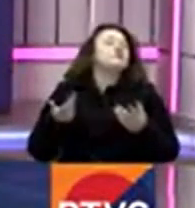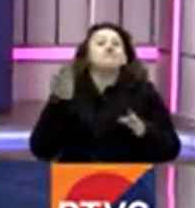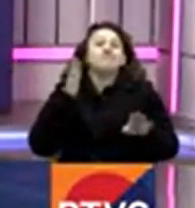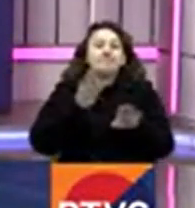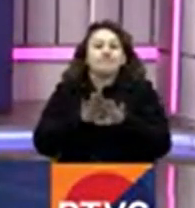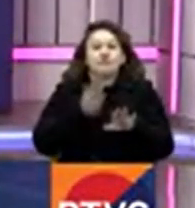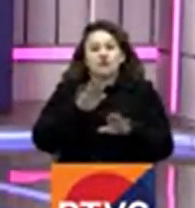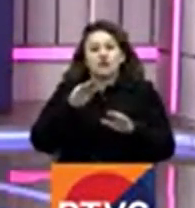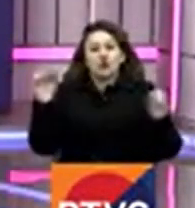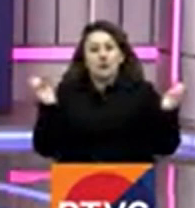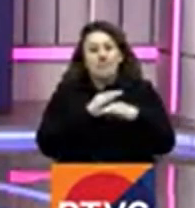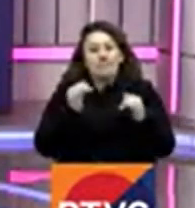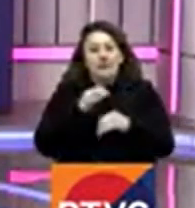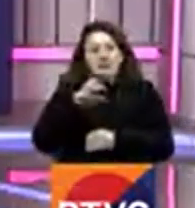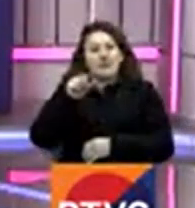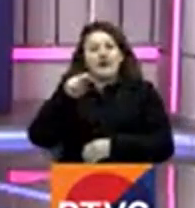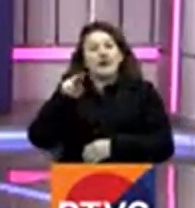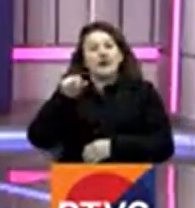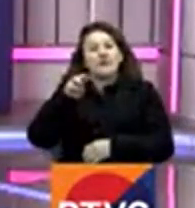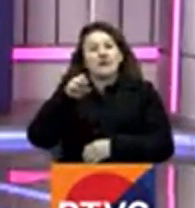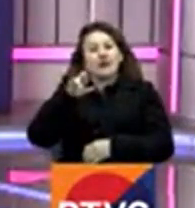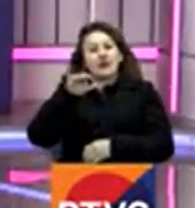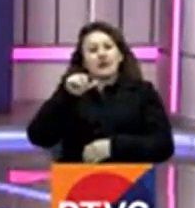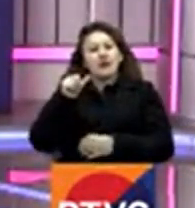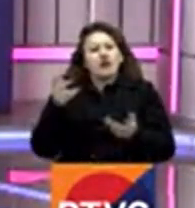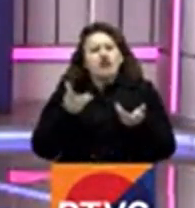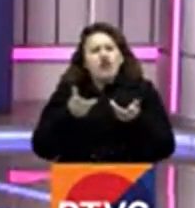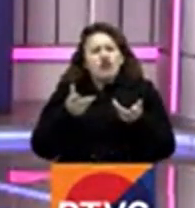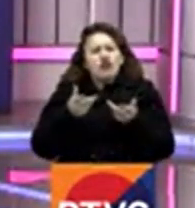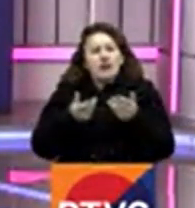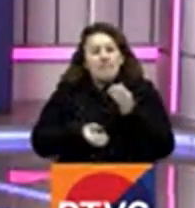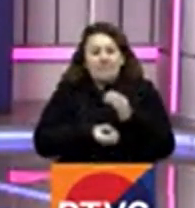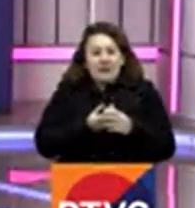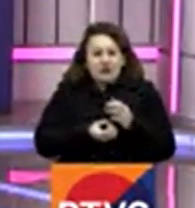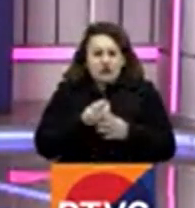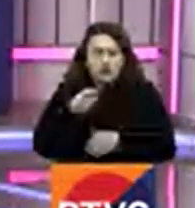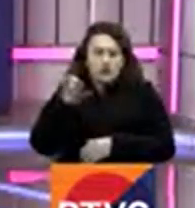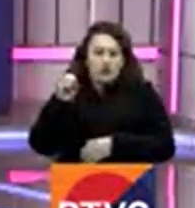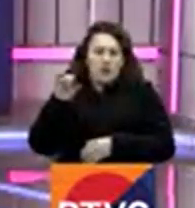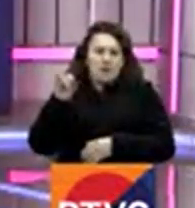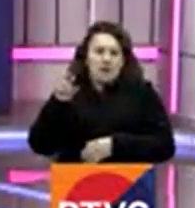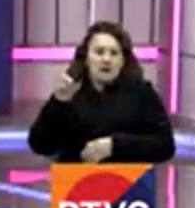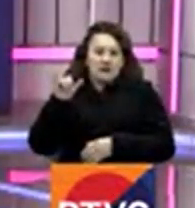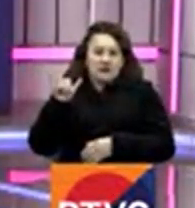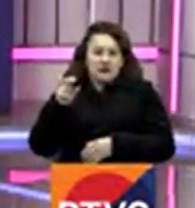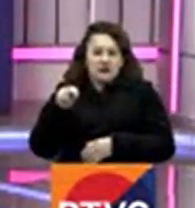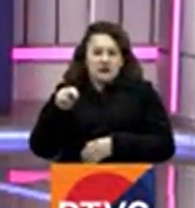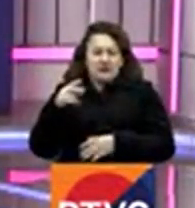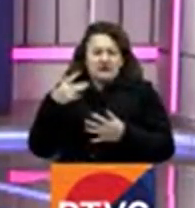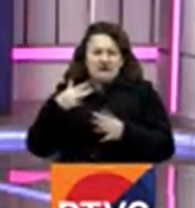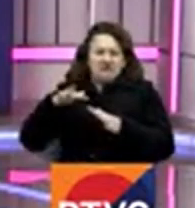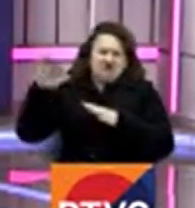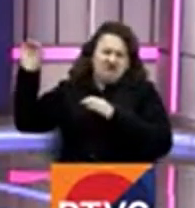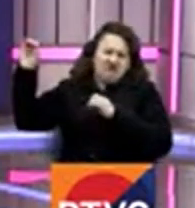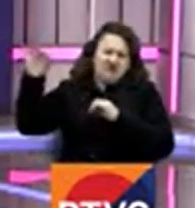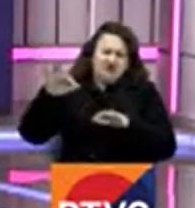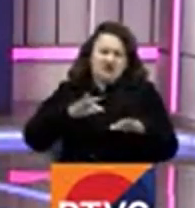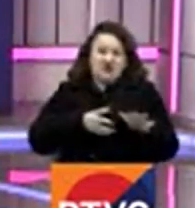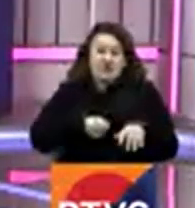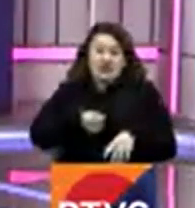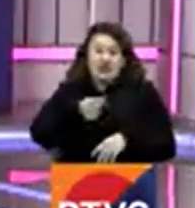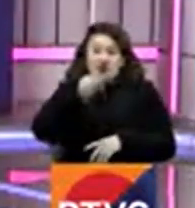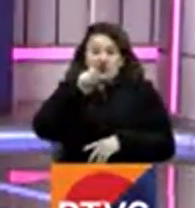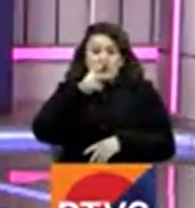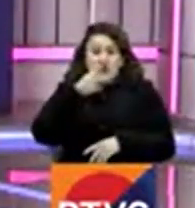vía Panamericana entre Popayán y Pasto por el gigantesco deslizamiento de tierra que bloqueó casi 1 kilómetro de